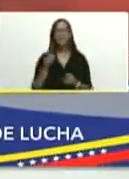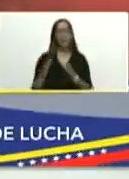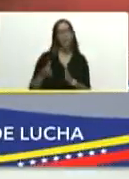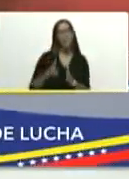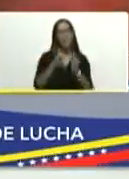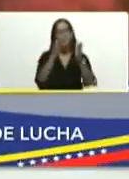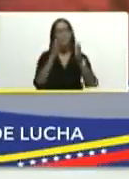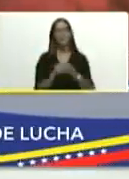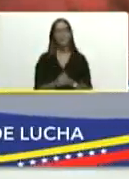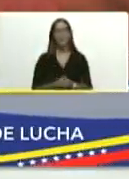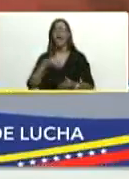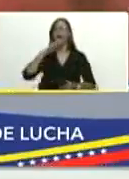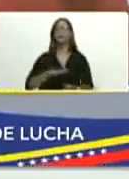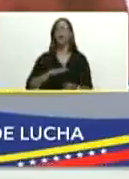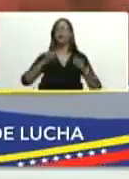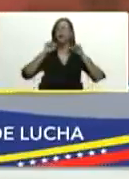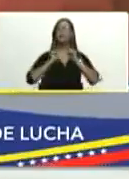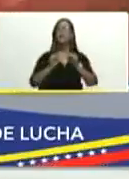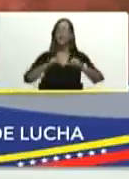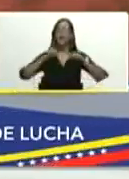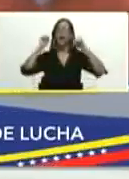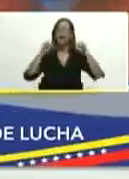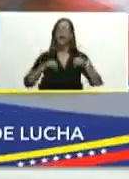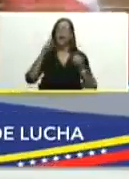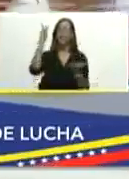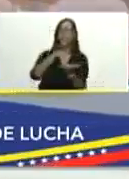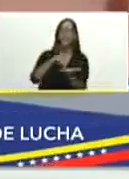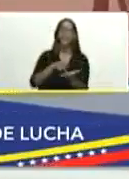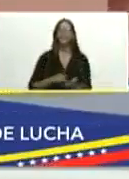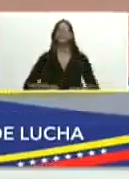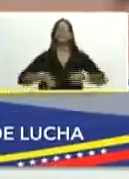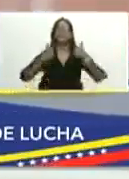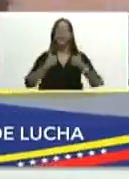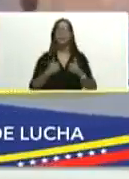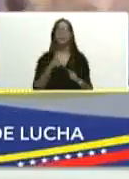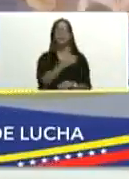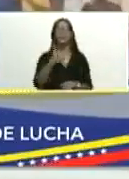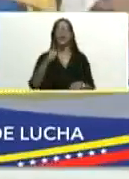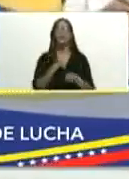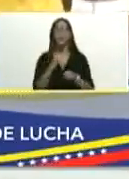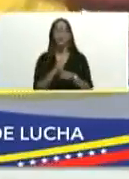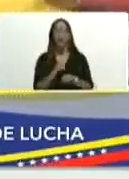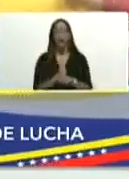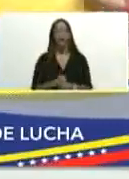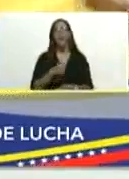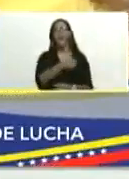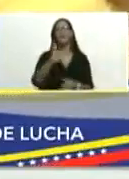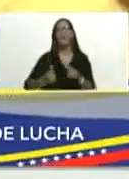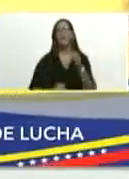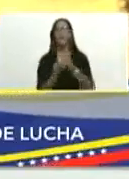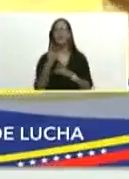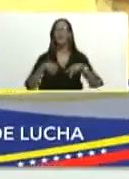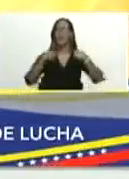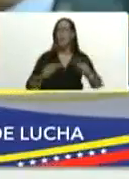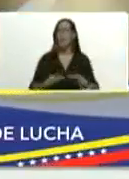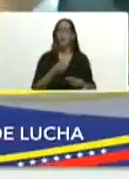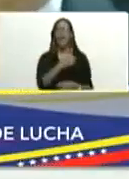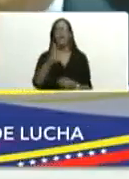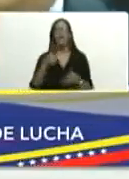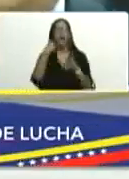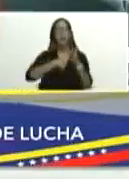ha estado y está presente hoy más que nunca en cada trabajo en cada Innovación en cada